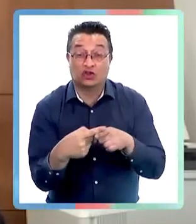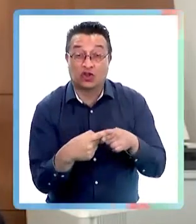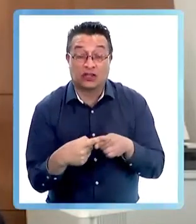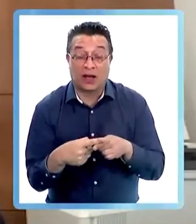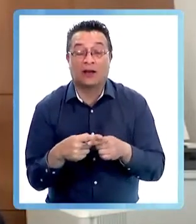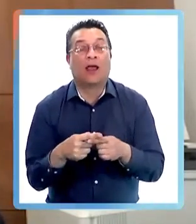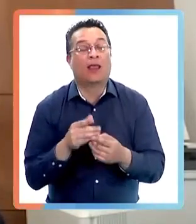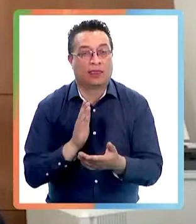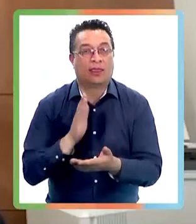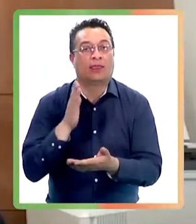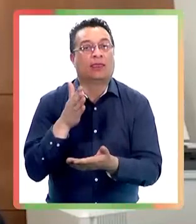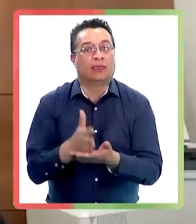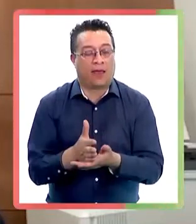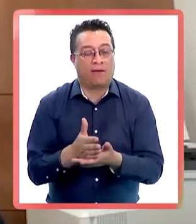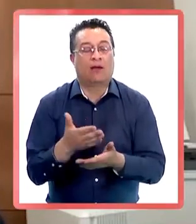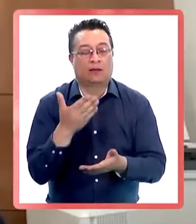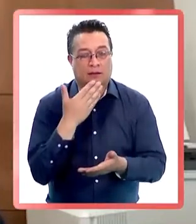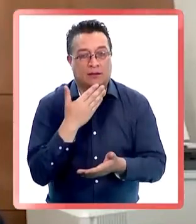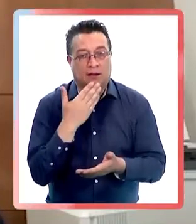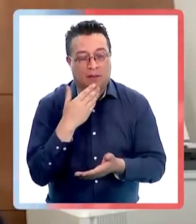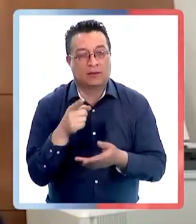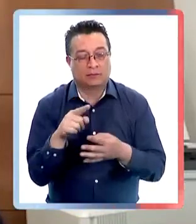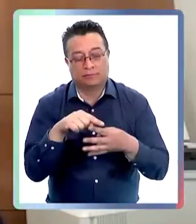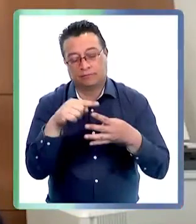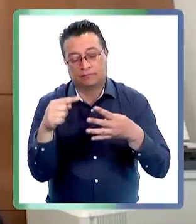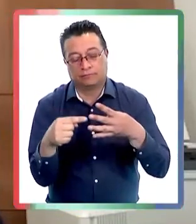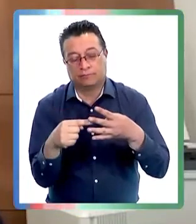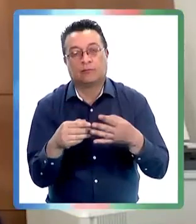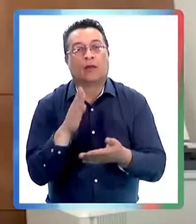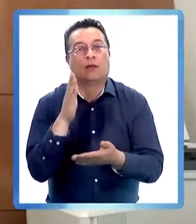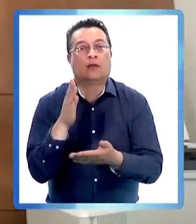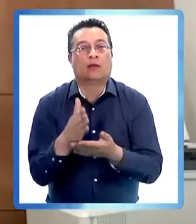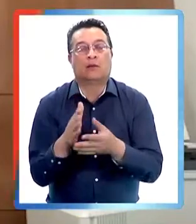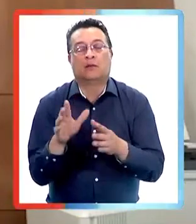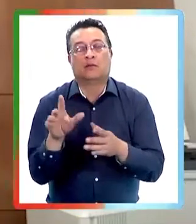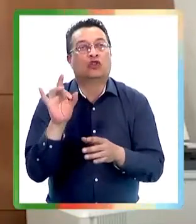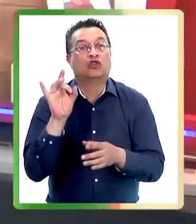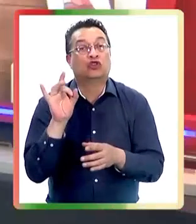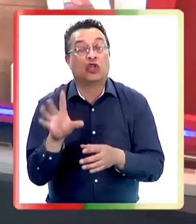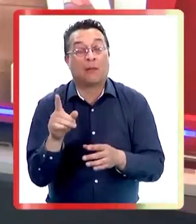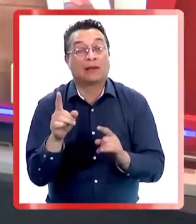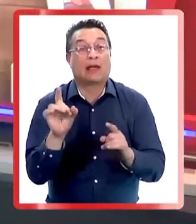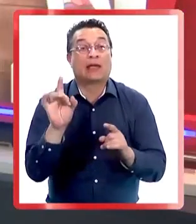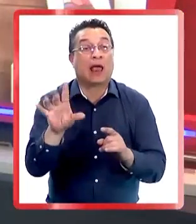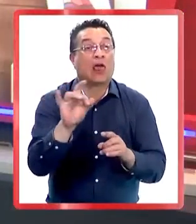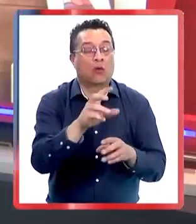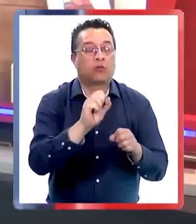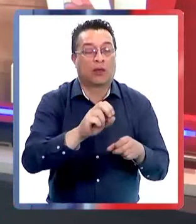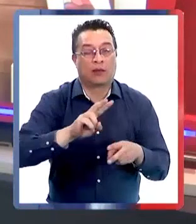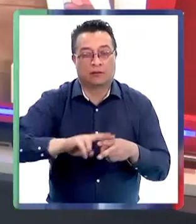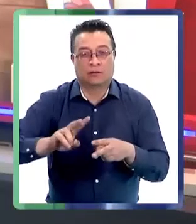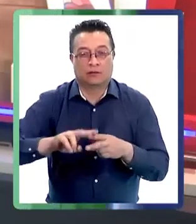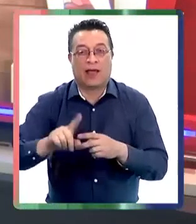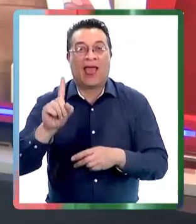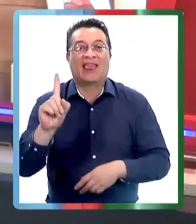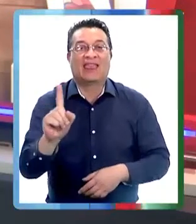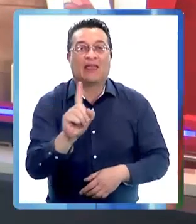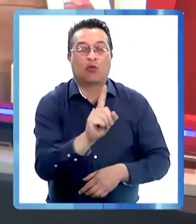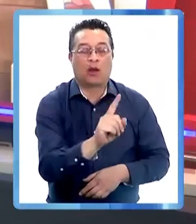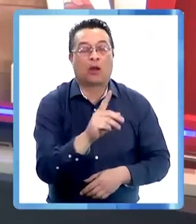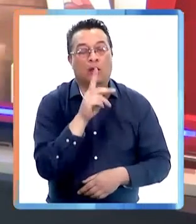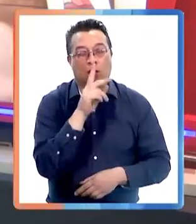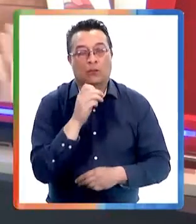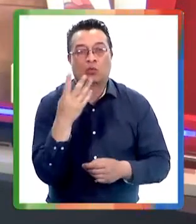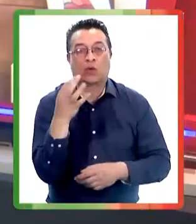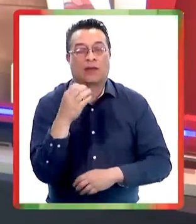social tiene que ser también un elemento que tiene que ver no solamente con lo que cada uno puede resolver individualmente, como